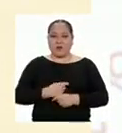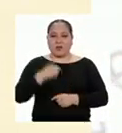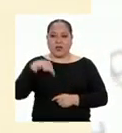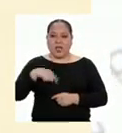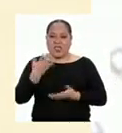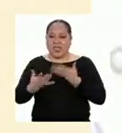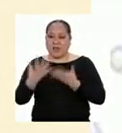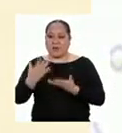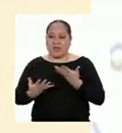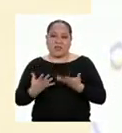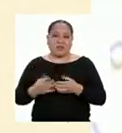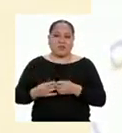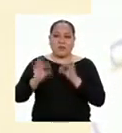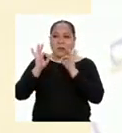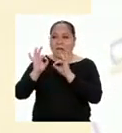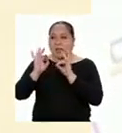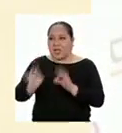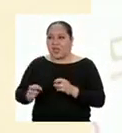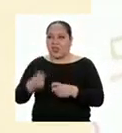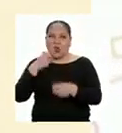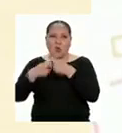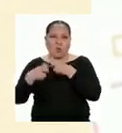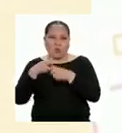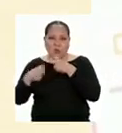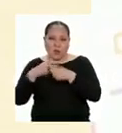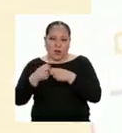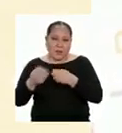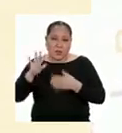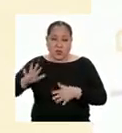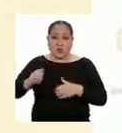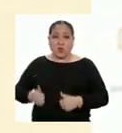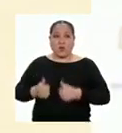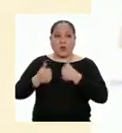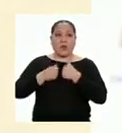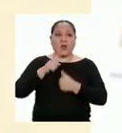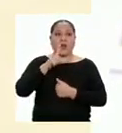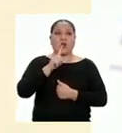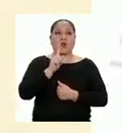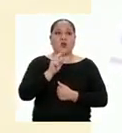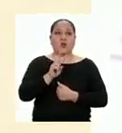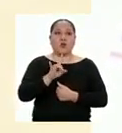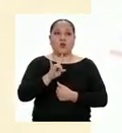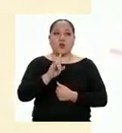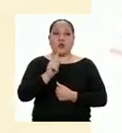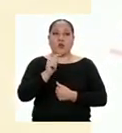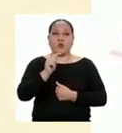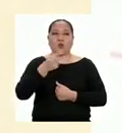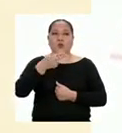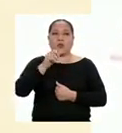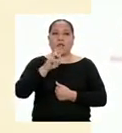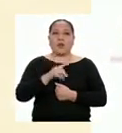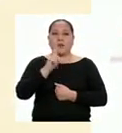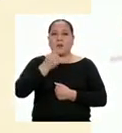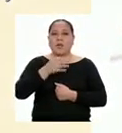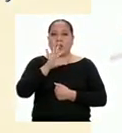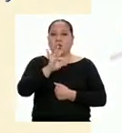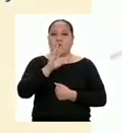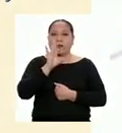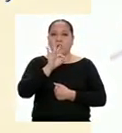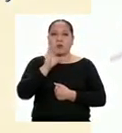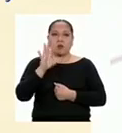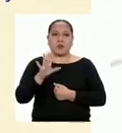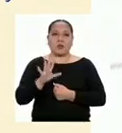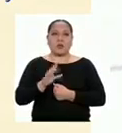a factores biológicos de riesgo o eventos de vida estresantes. Luther y Singler 1991. Masten